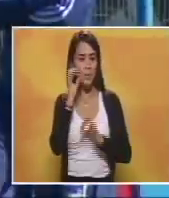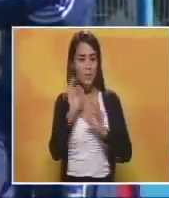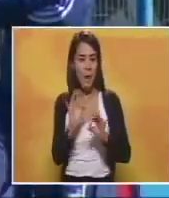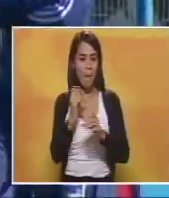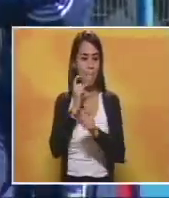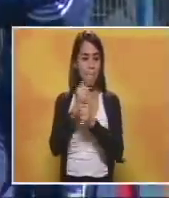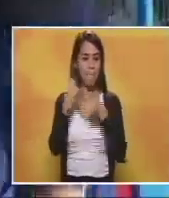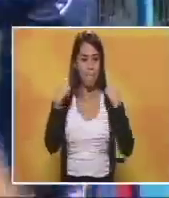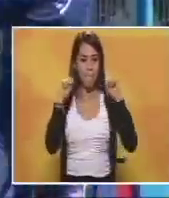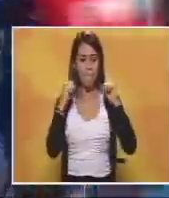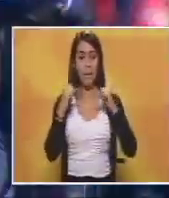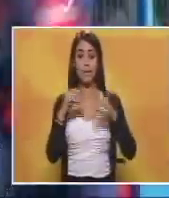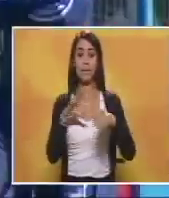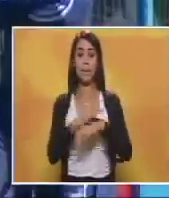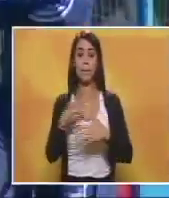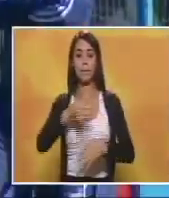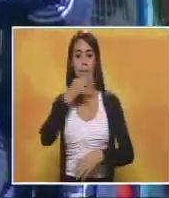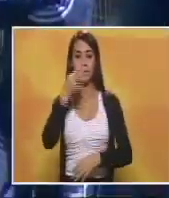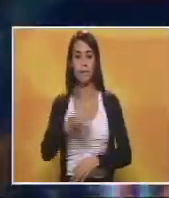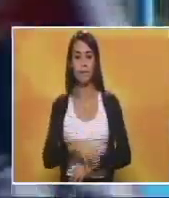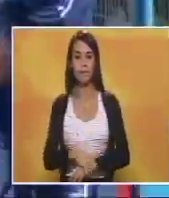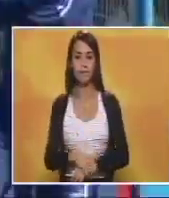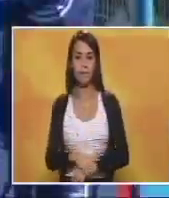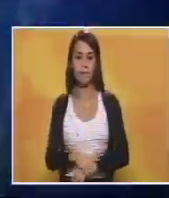en la tarde del martes